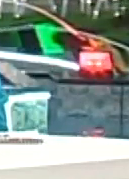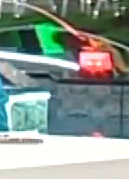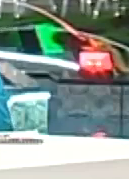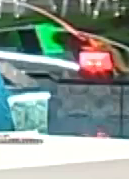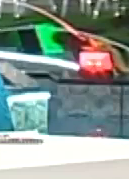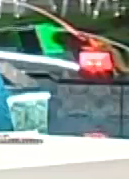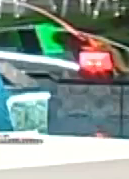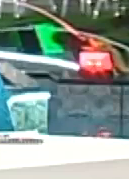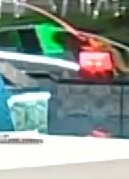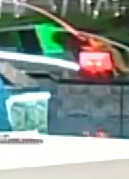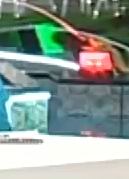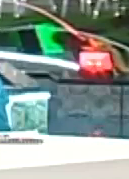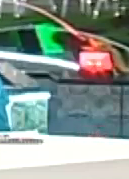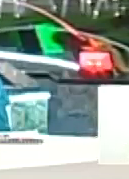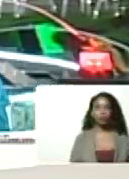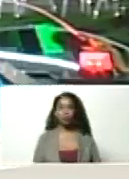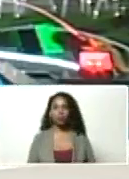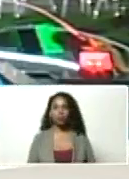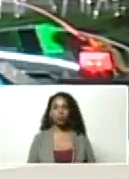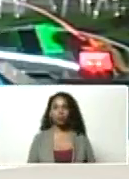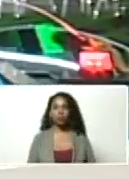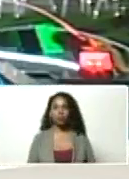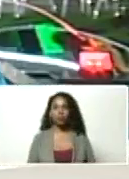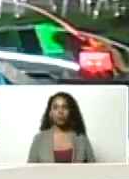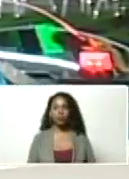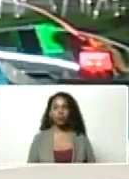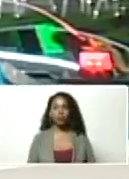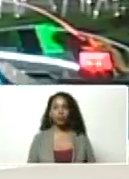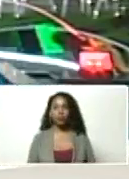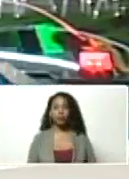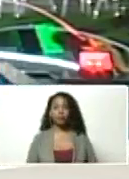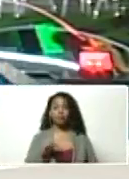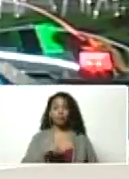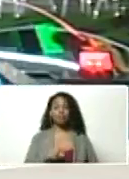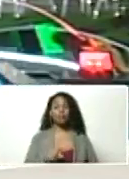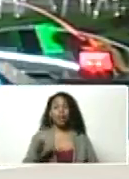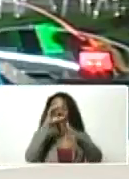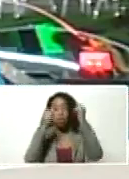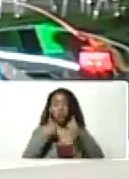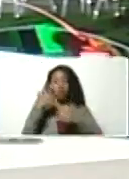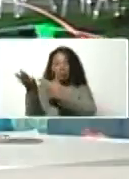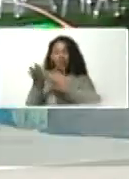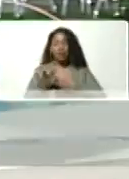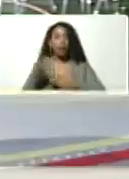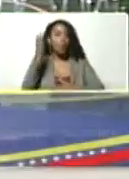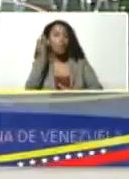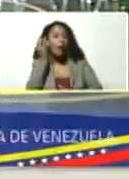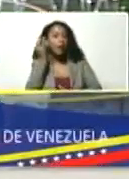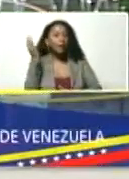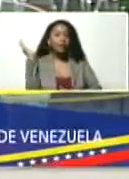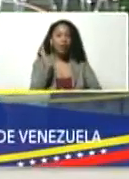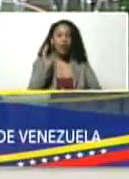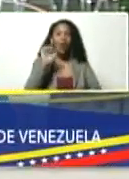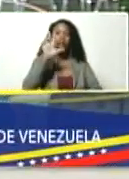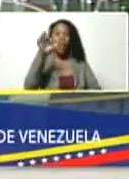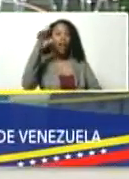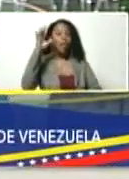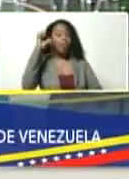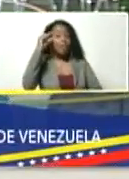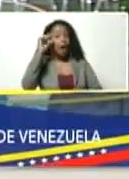explicando a la embajadora de Honduras, también, que la recibí aquí en el Palacio. Fueron tres días de